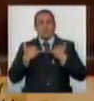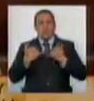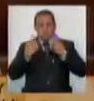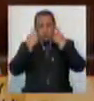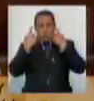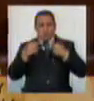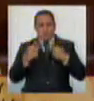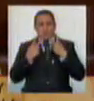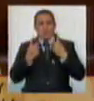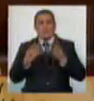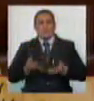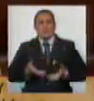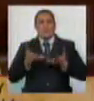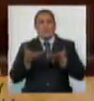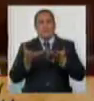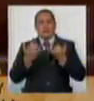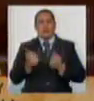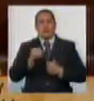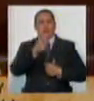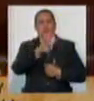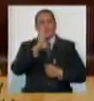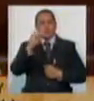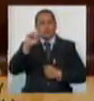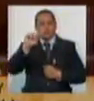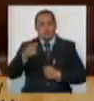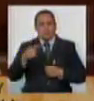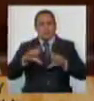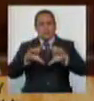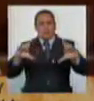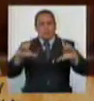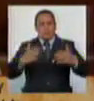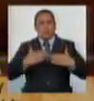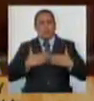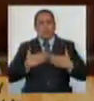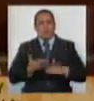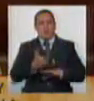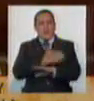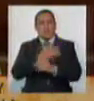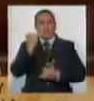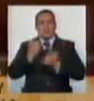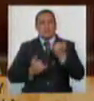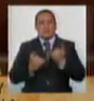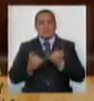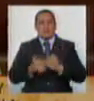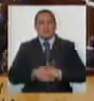meta de entregar 400.000 títulos antes de terminar nuestro mandato.